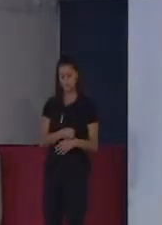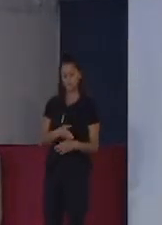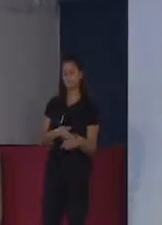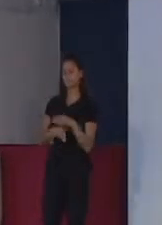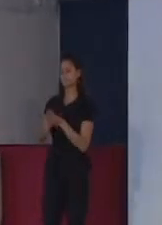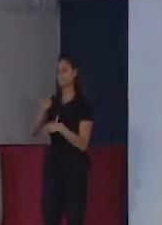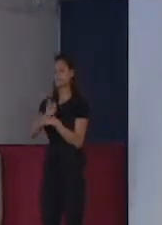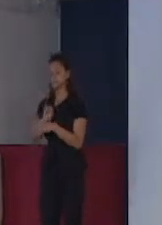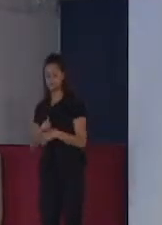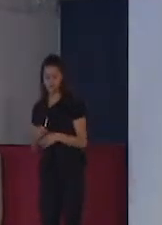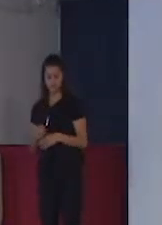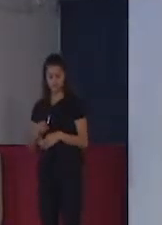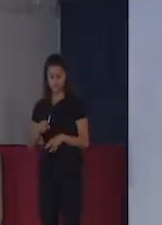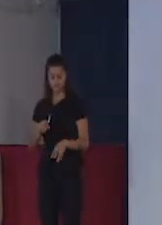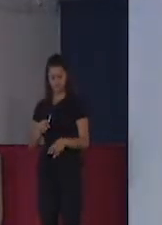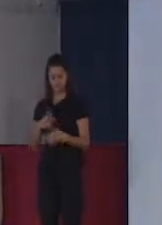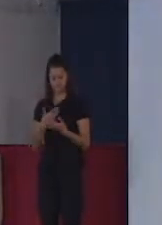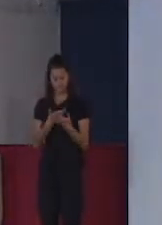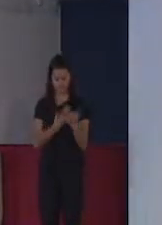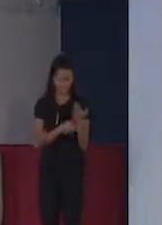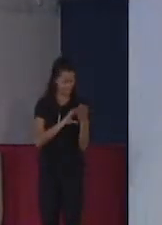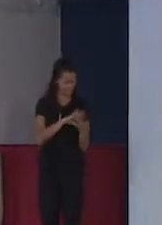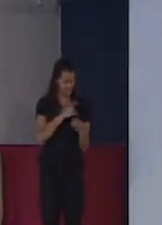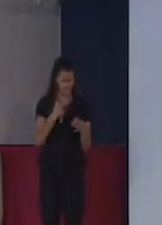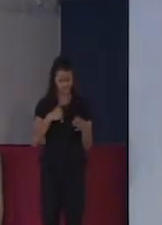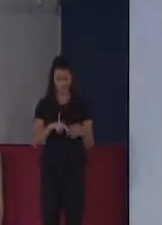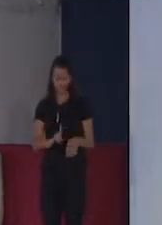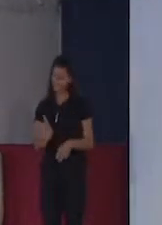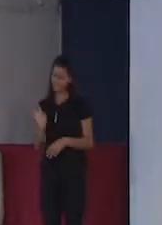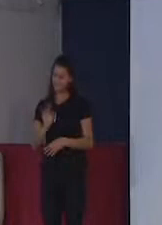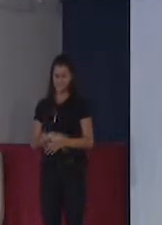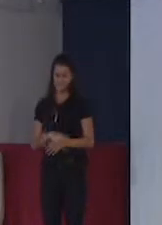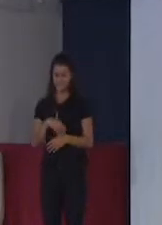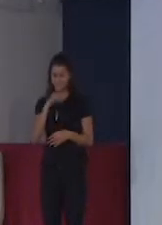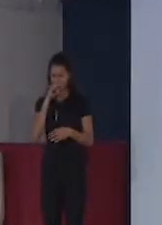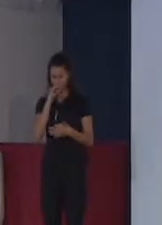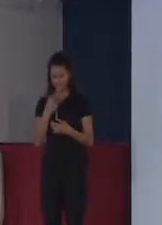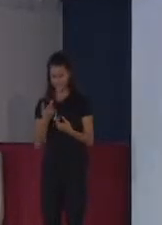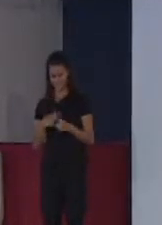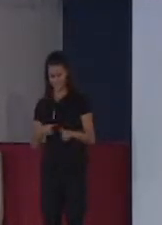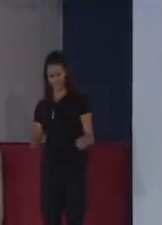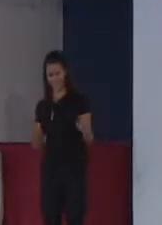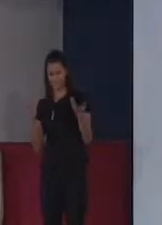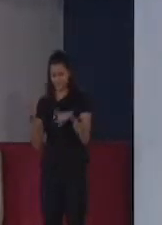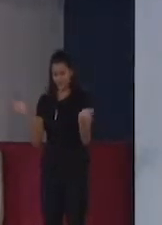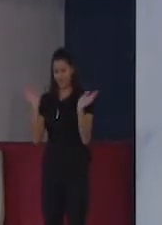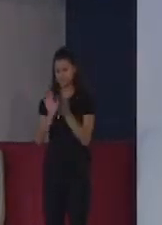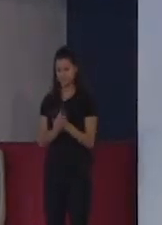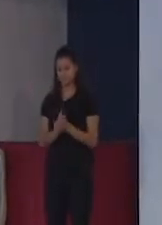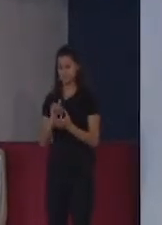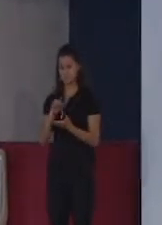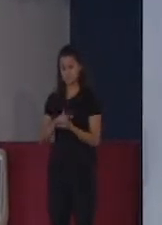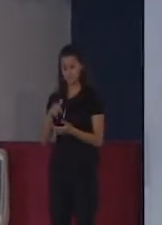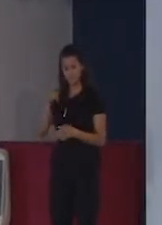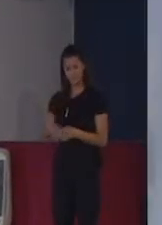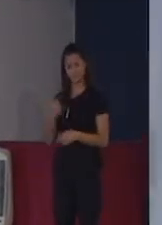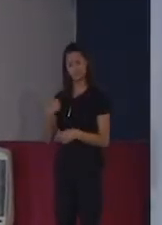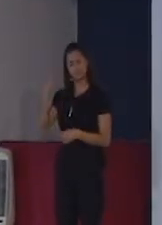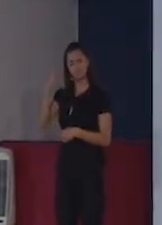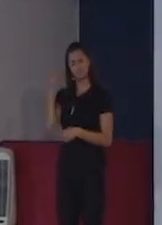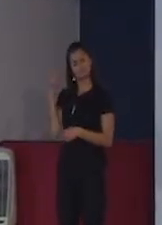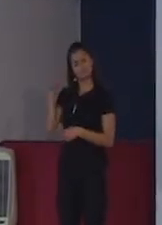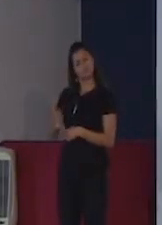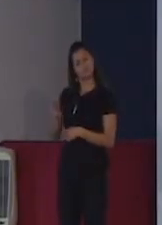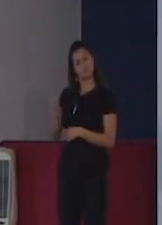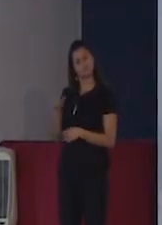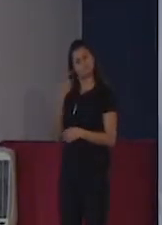cuenta que eso no rotuló, eso no era lo que se pensaba, el niño es total, o es joven, o es adulto. Entonces, aquí yo pienso que tenemos